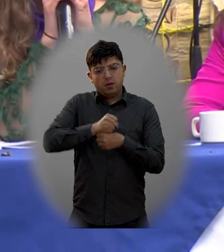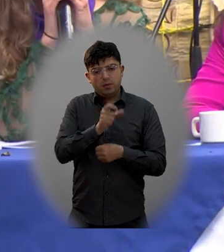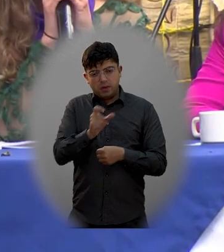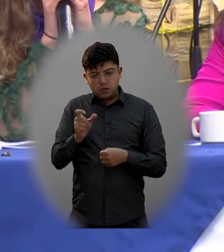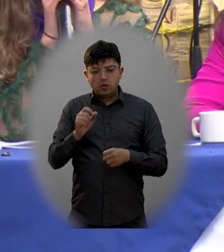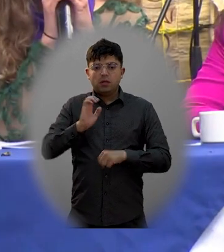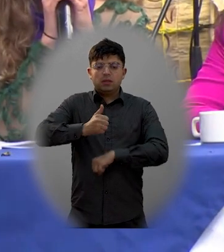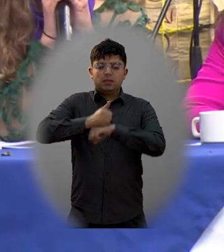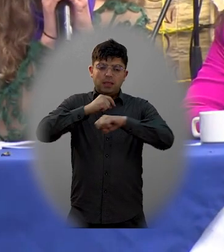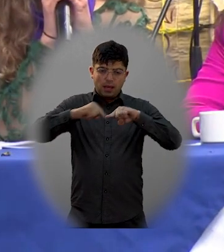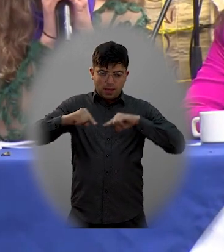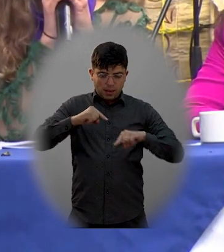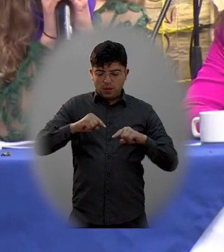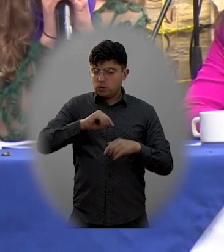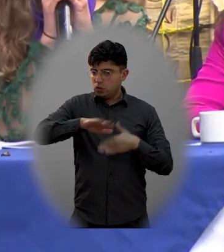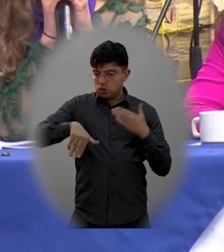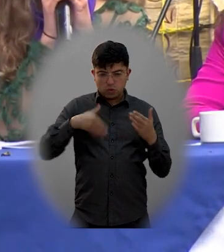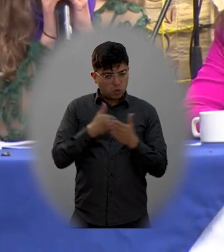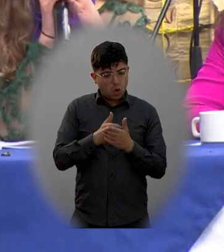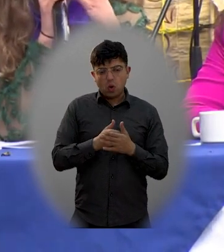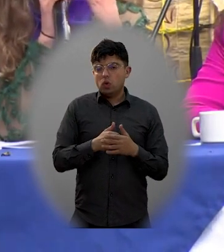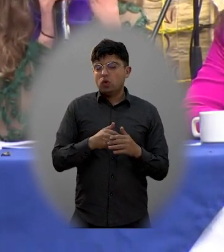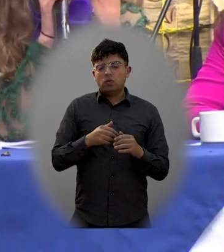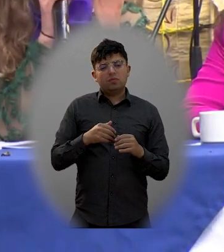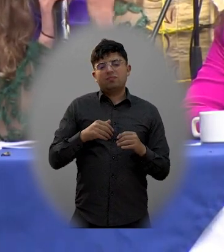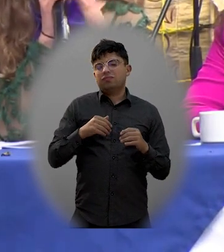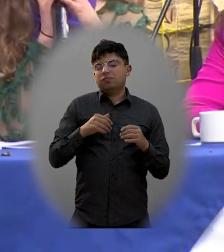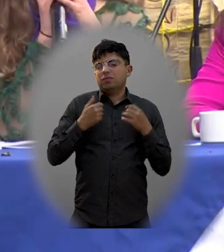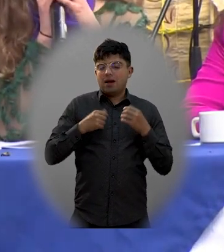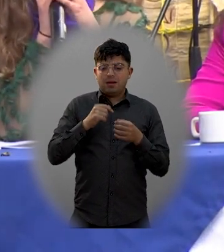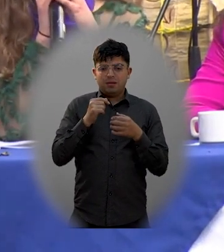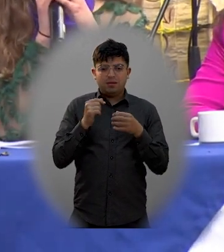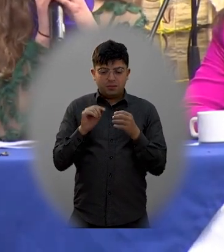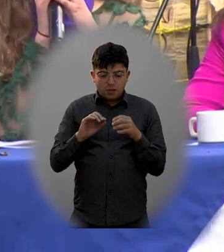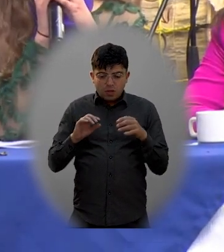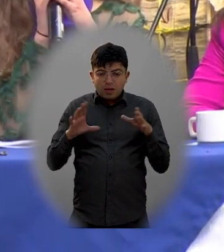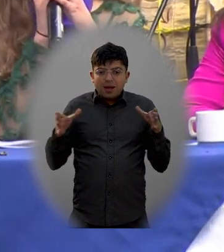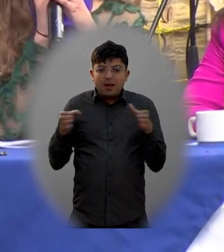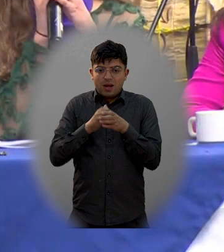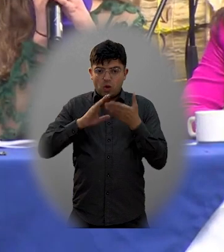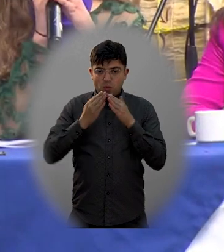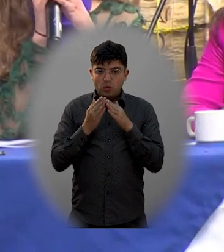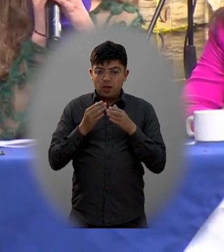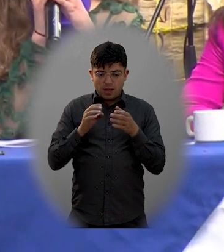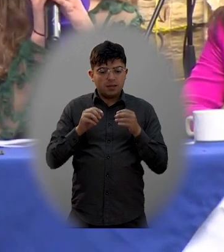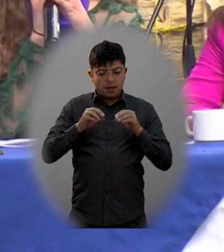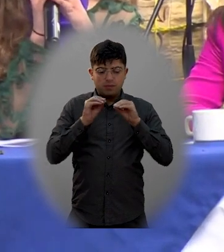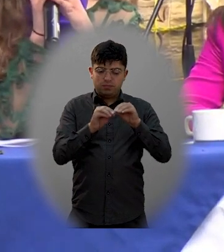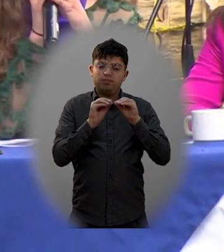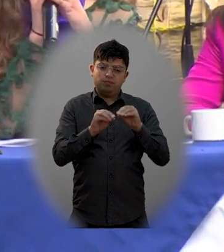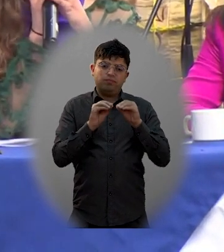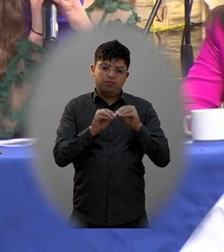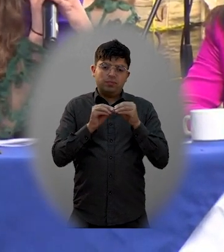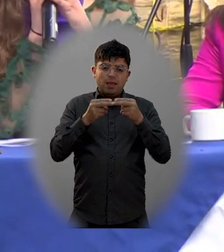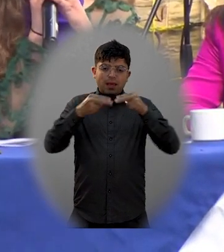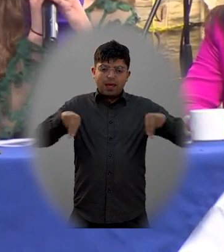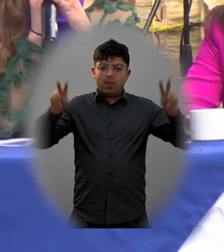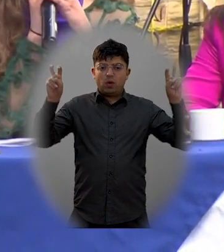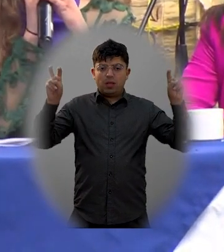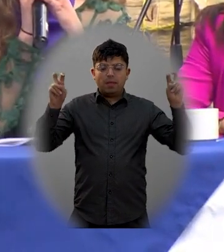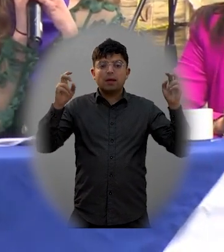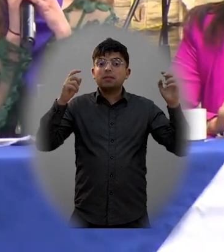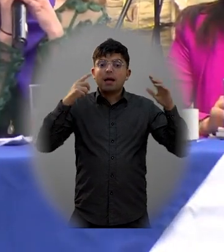para directivos, ¿sí? Todos, pues, y todos los integrantes de esta comunidad deben tener capacitaciones de género constantes para así